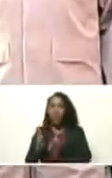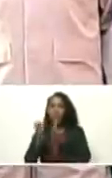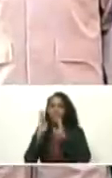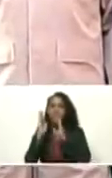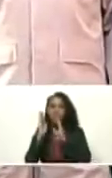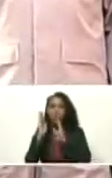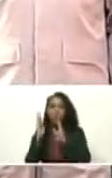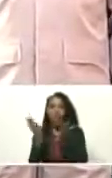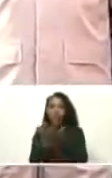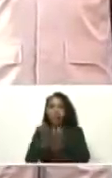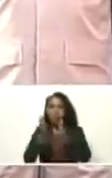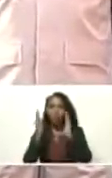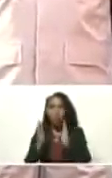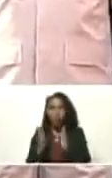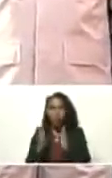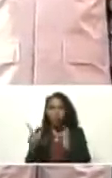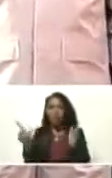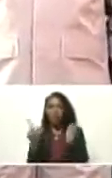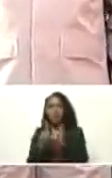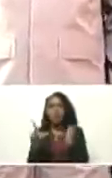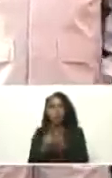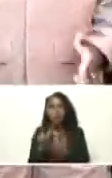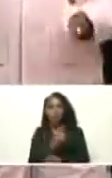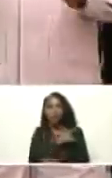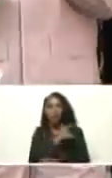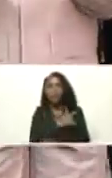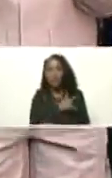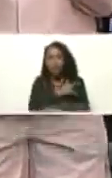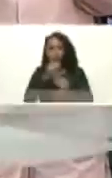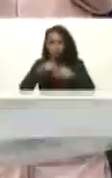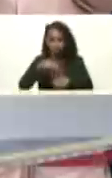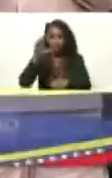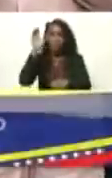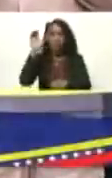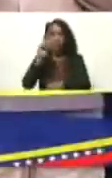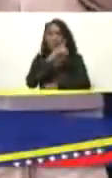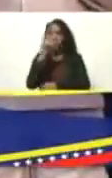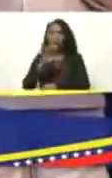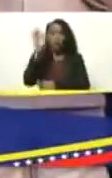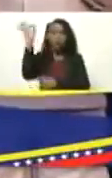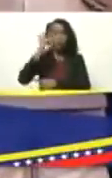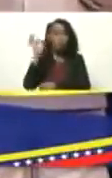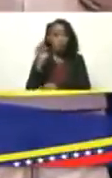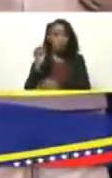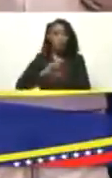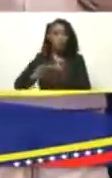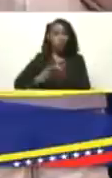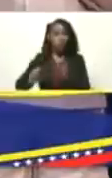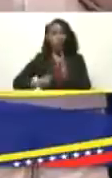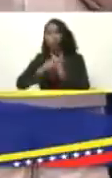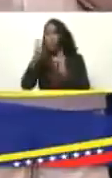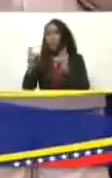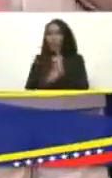de las escuelas, liceos y universidades del país. 100% hay que recuperarla.